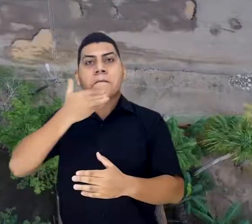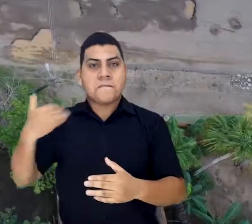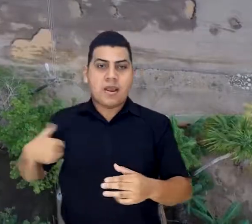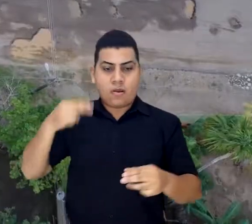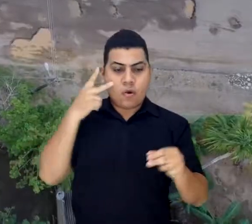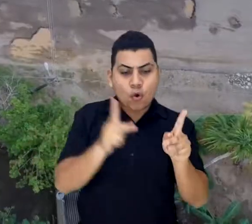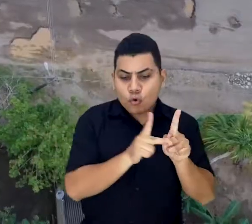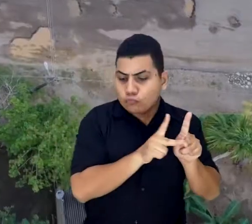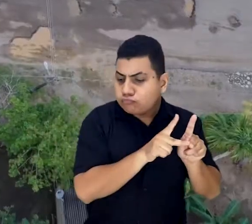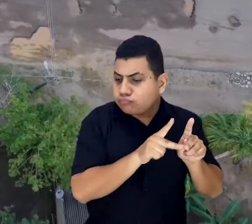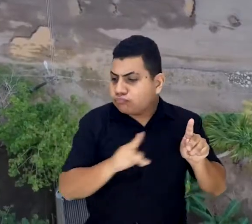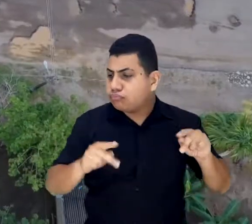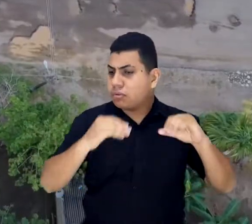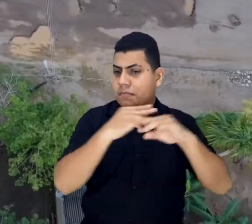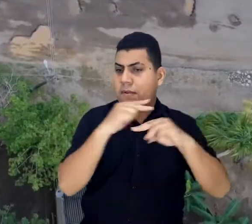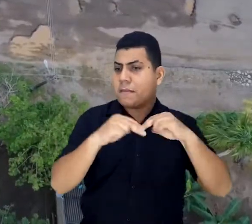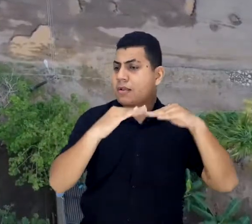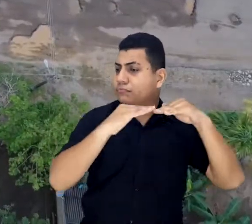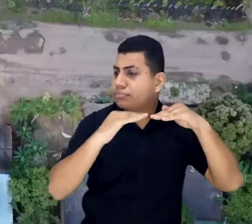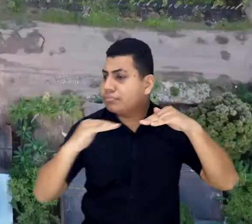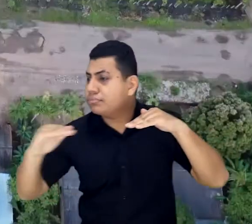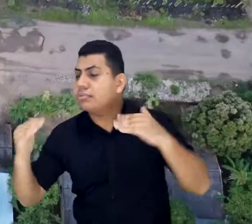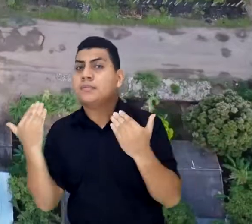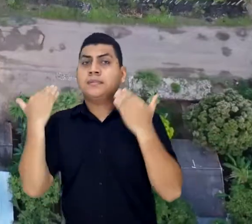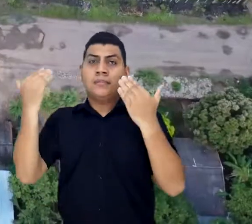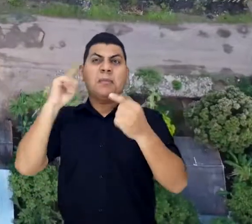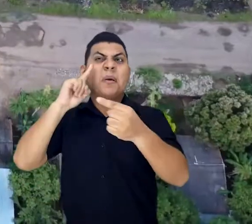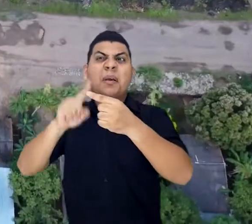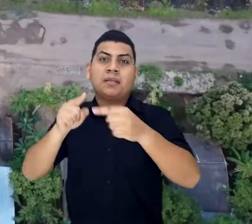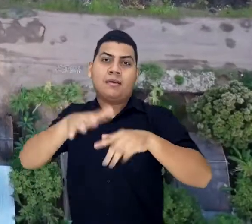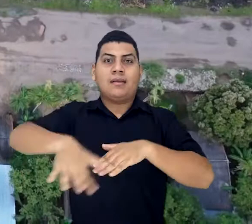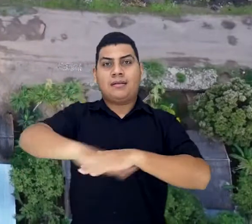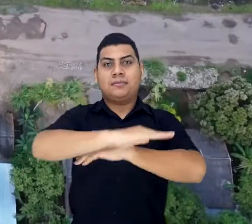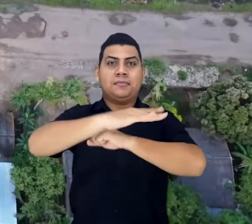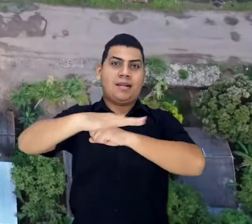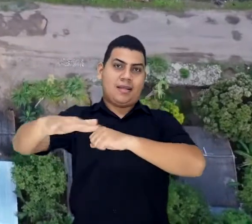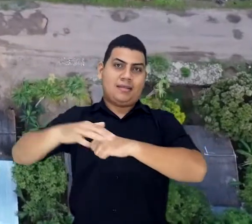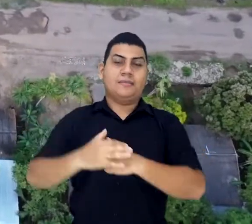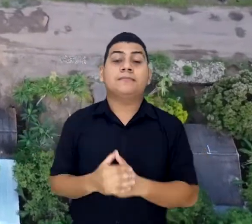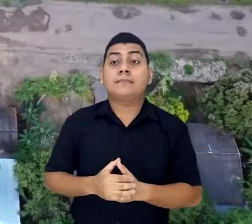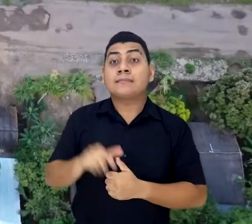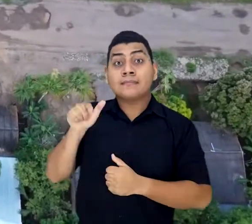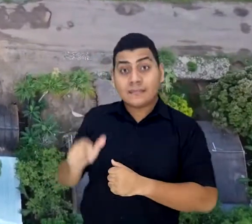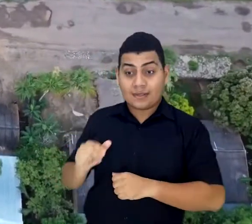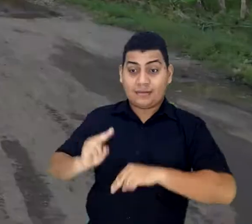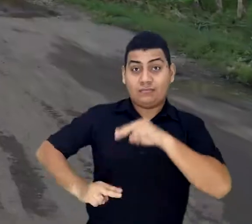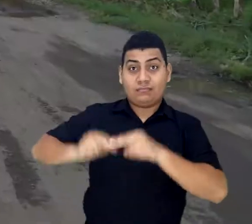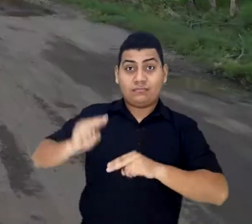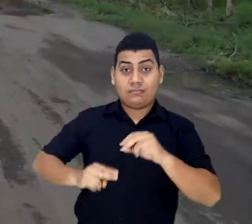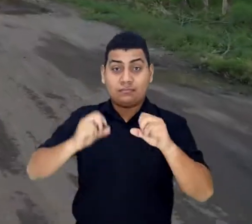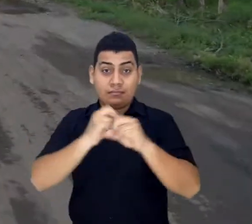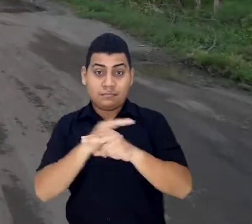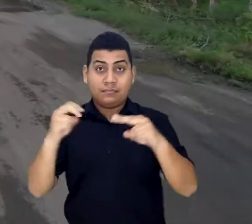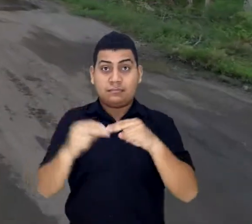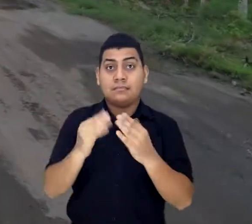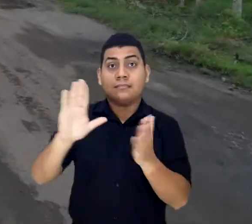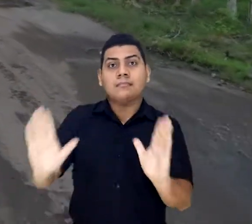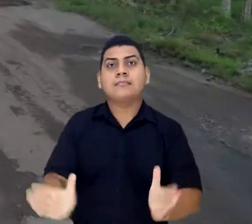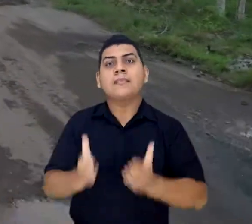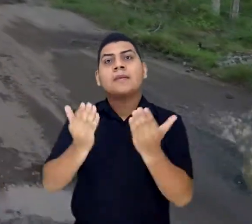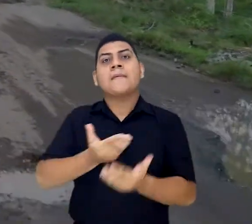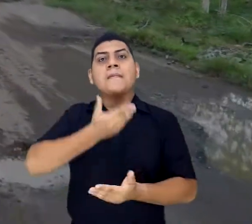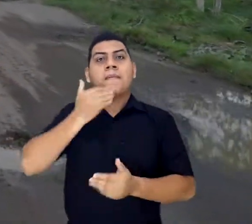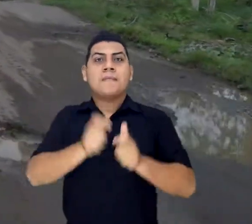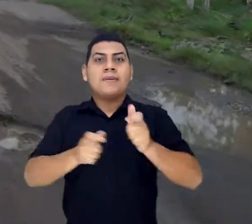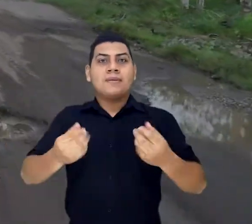Delirio Puerto Viejo y eso es un gran avance para la región. Esta obra mejorará la transitabilidad de los usuarios que utilizan la vía y